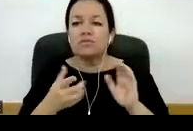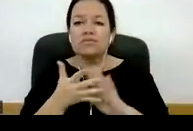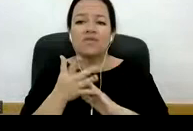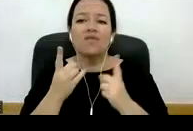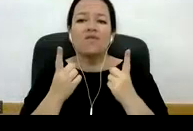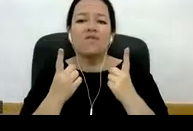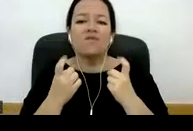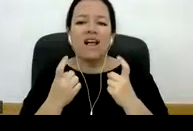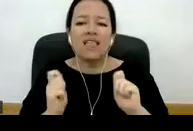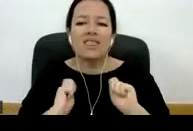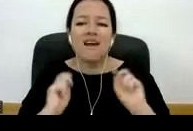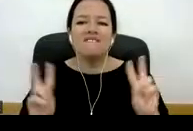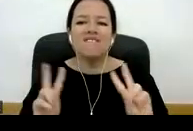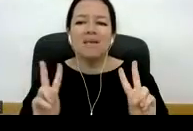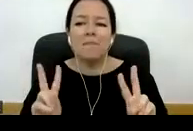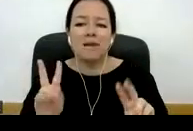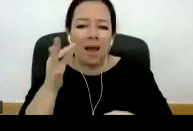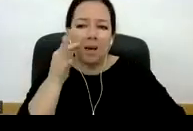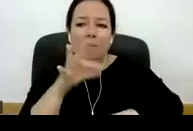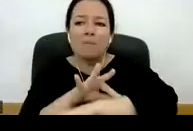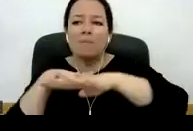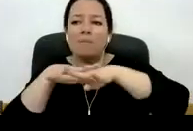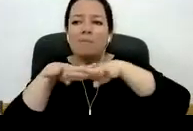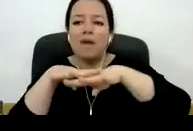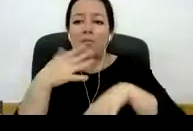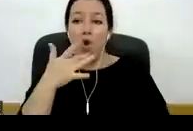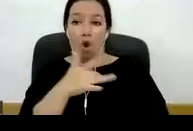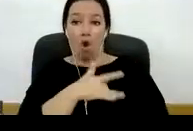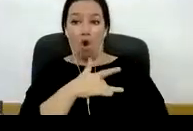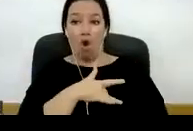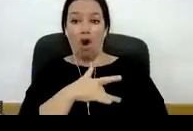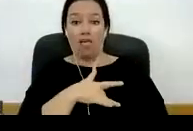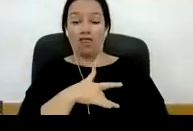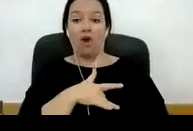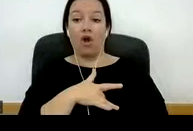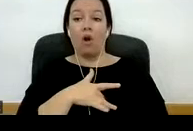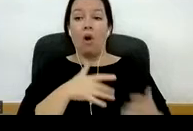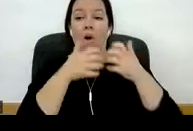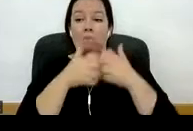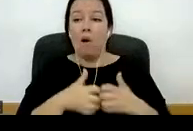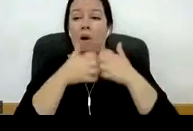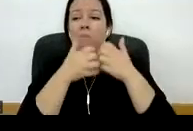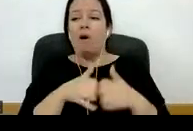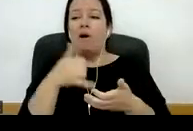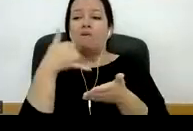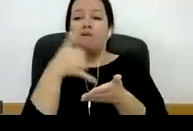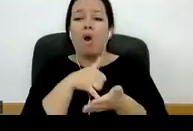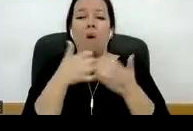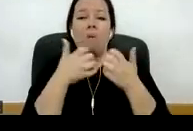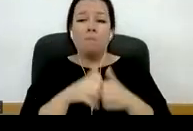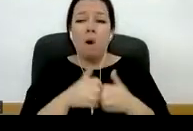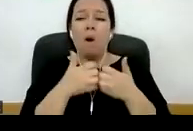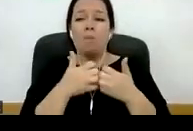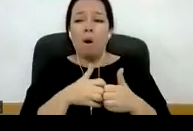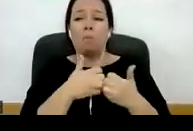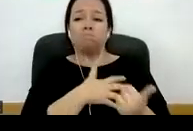desnutrición relativa de los tejidos, porque el corazón va a poder hacer llegar con menor intensidad, va a tener menor